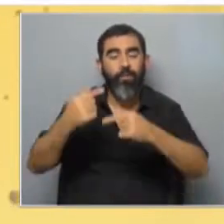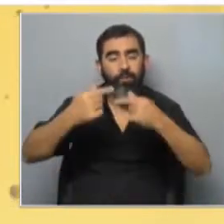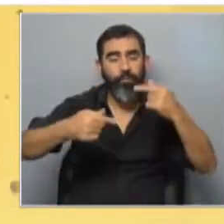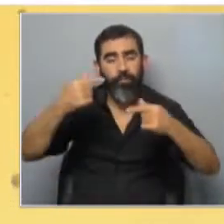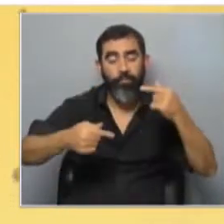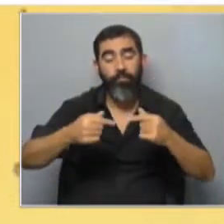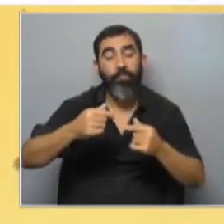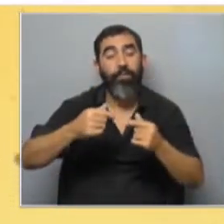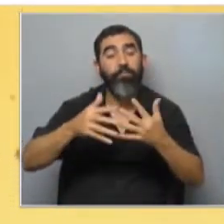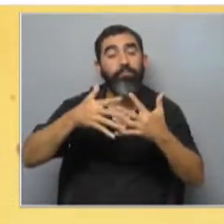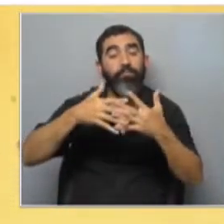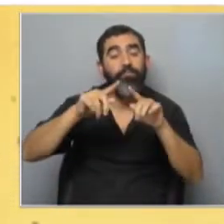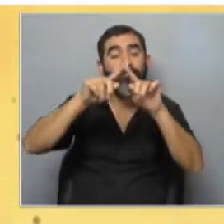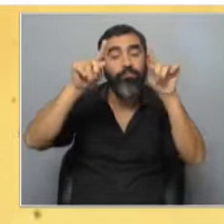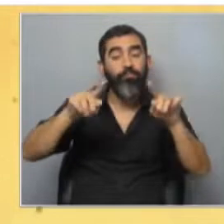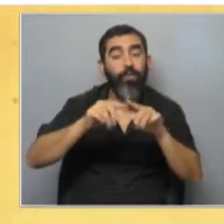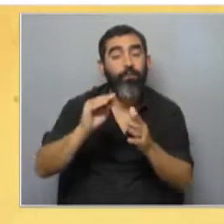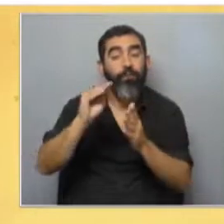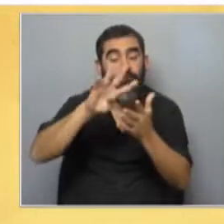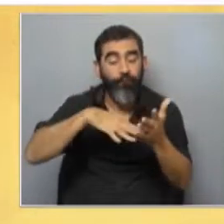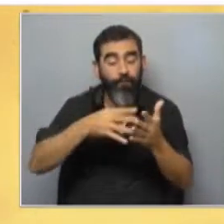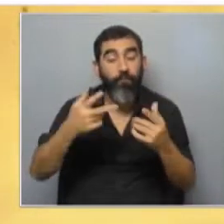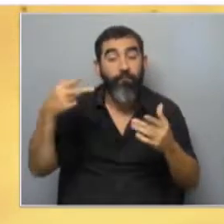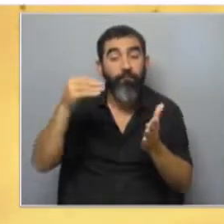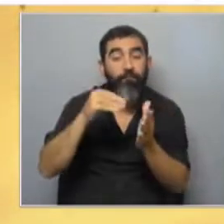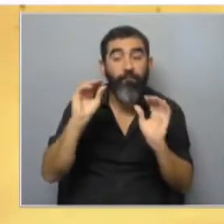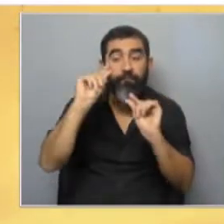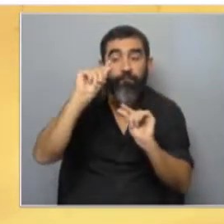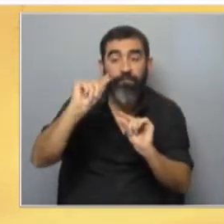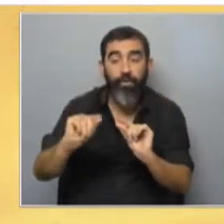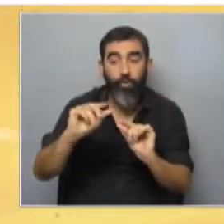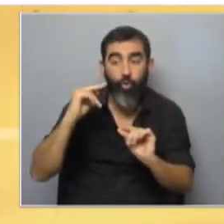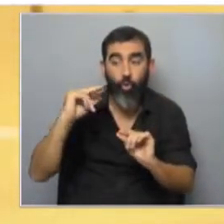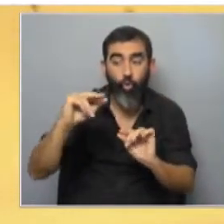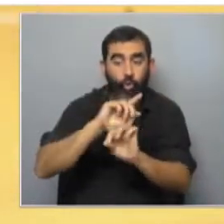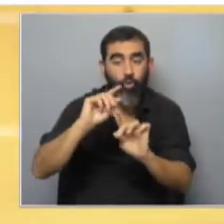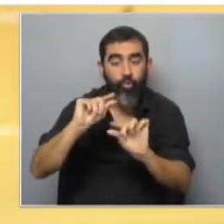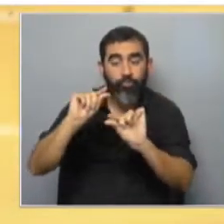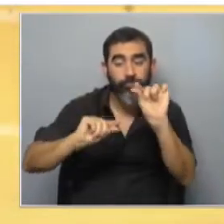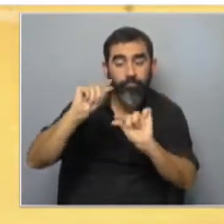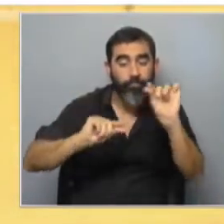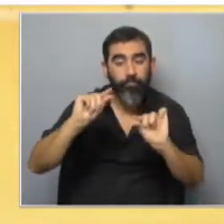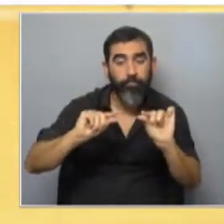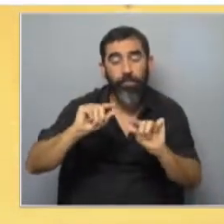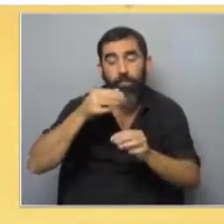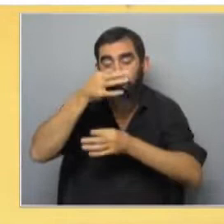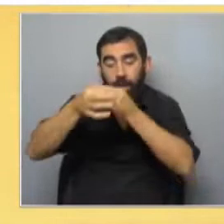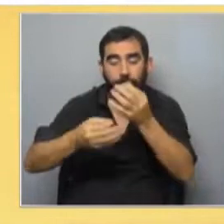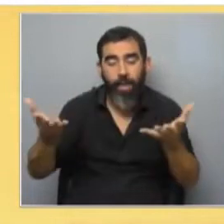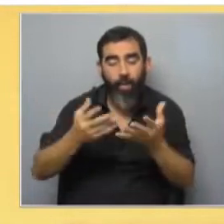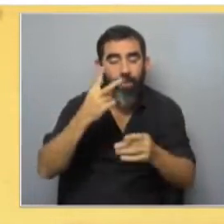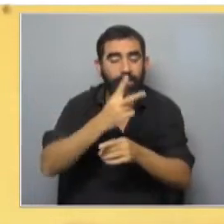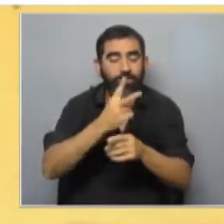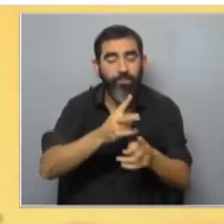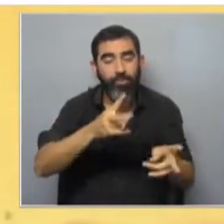¿no? El esquema no es algo estático y permanente, sino que se va ajustando. ¿Y cómo? Bueno, un poco lo que va a explicar Pelufo en esta